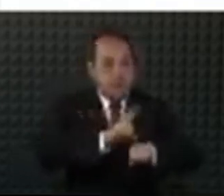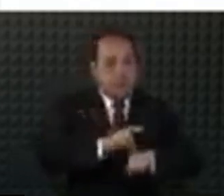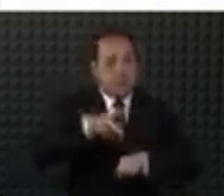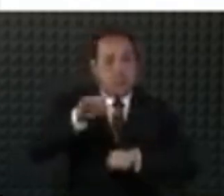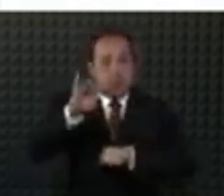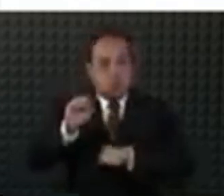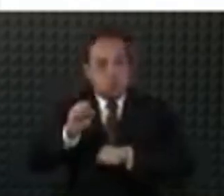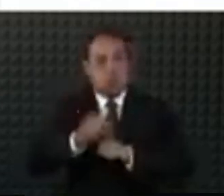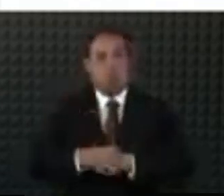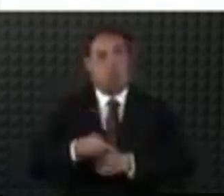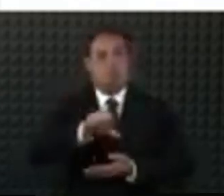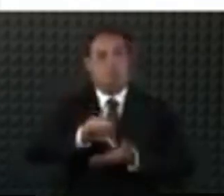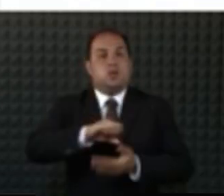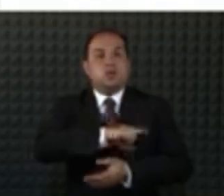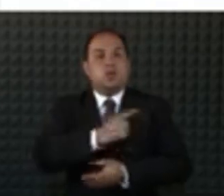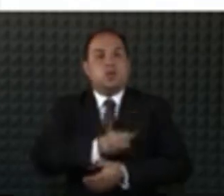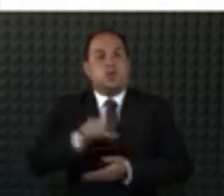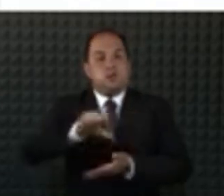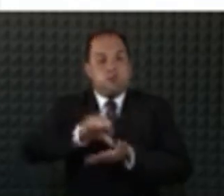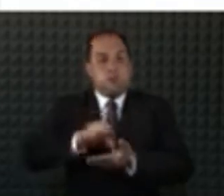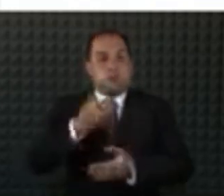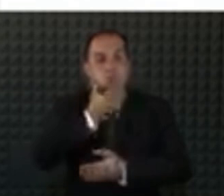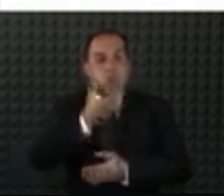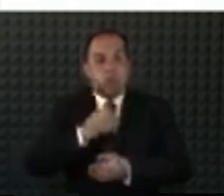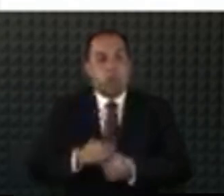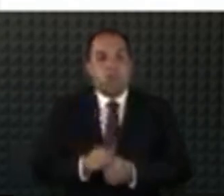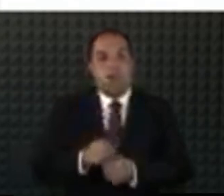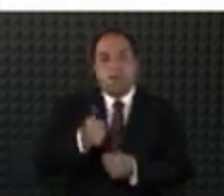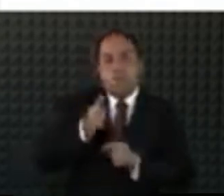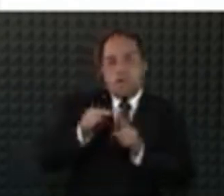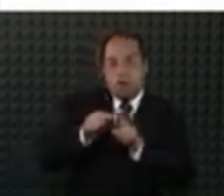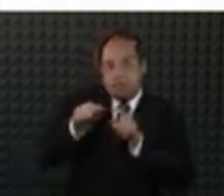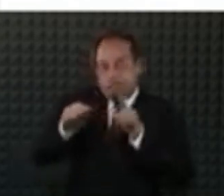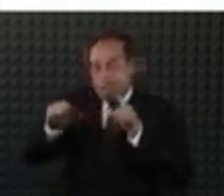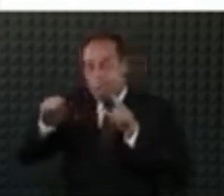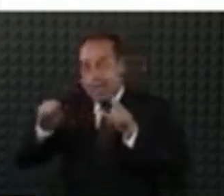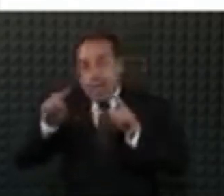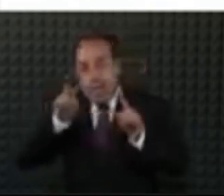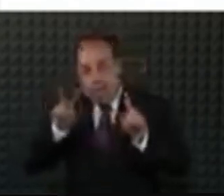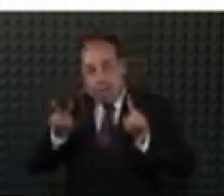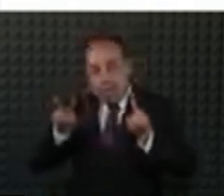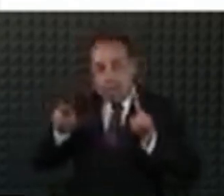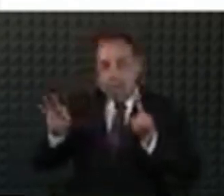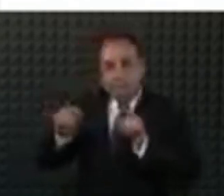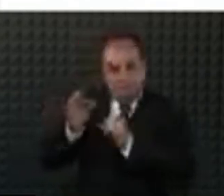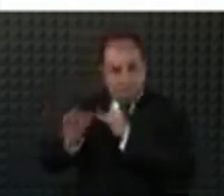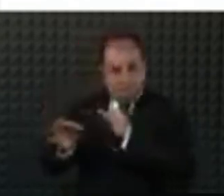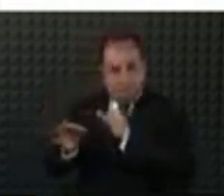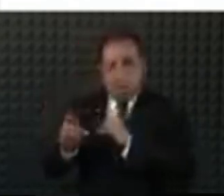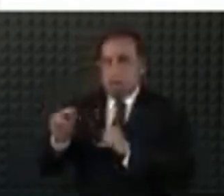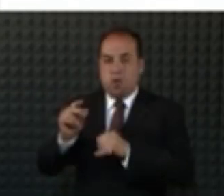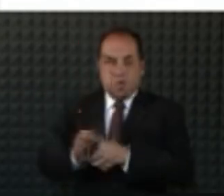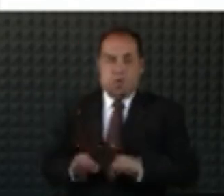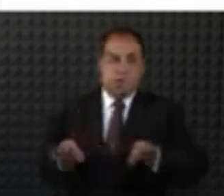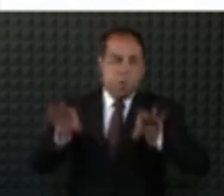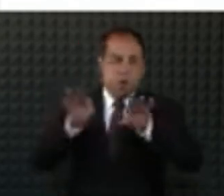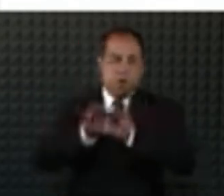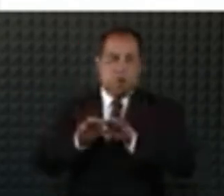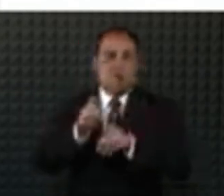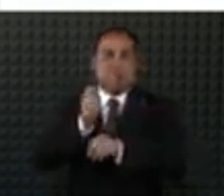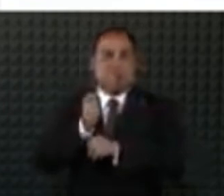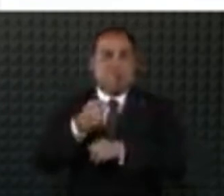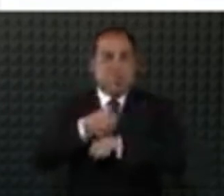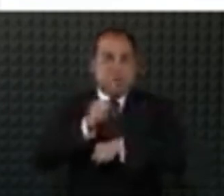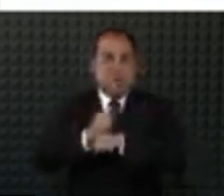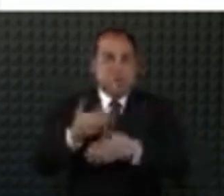centros comerciales. Ese pequeño incremento que ven, de hecho, al final, no es un incremento verdaderamente significativo, tiene que ver con que la